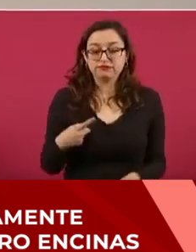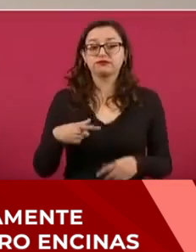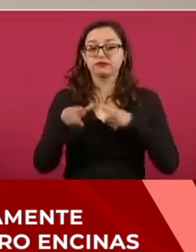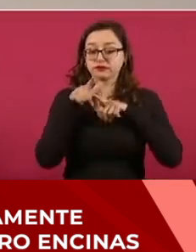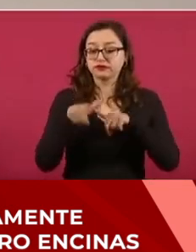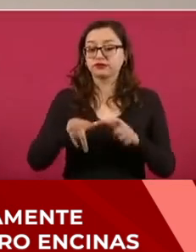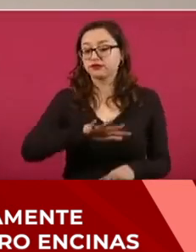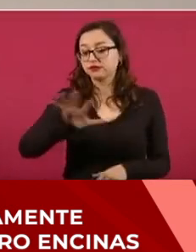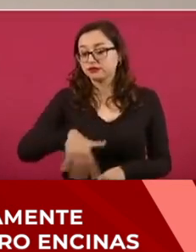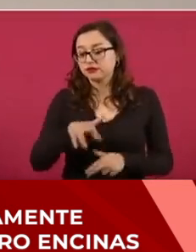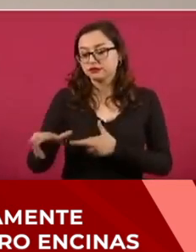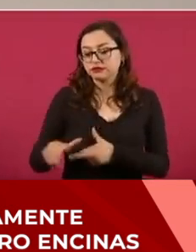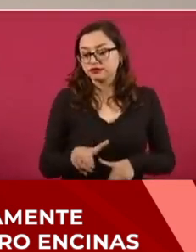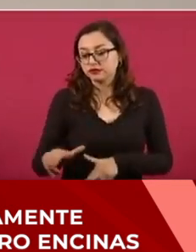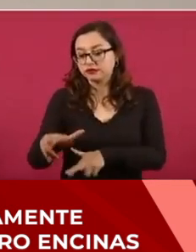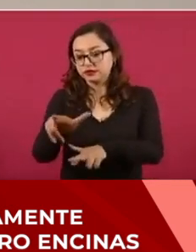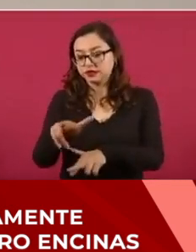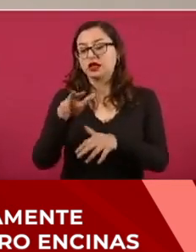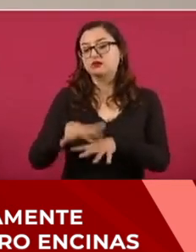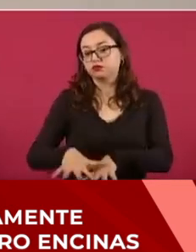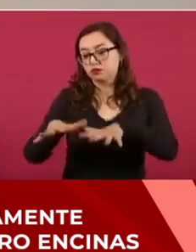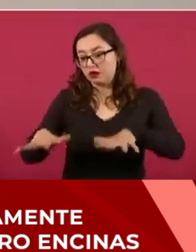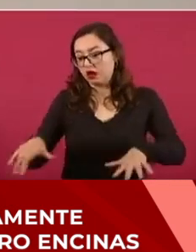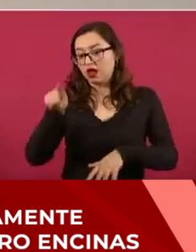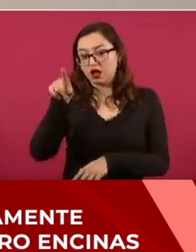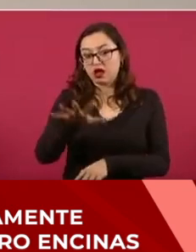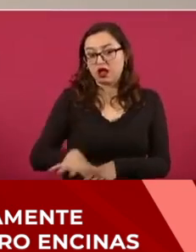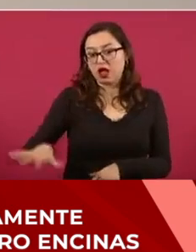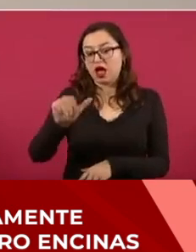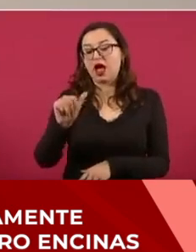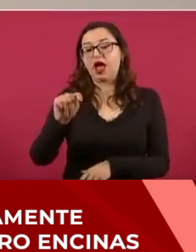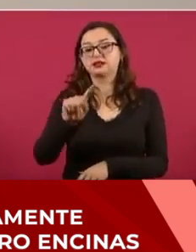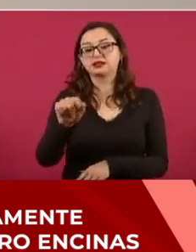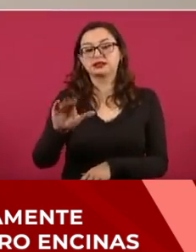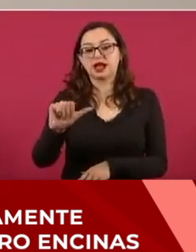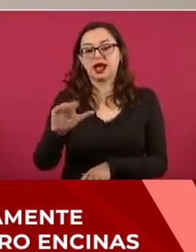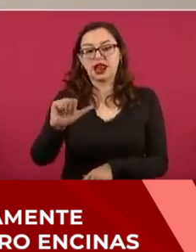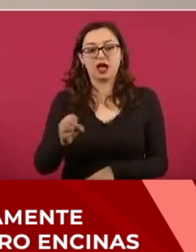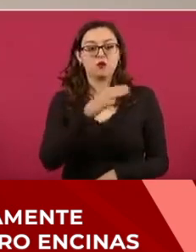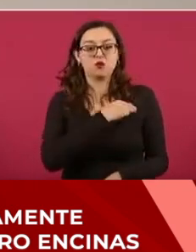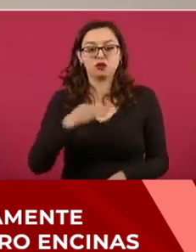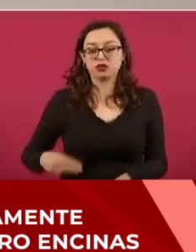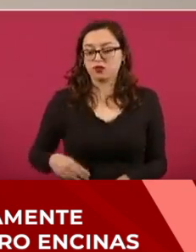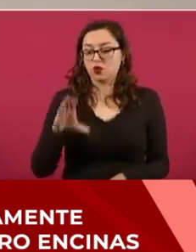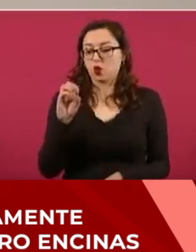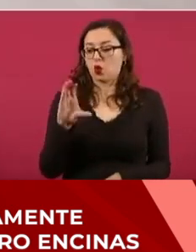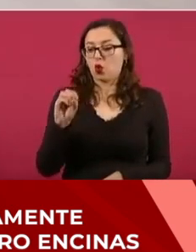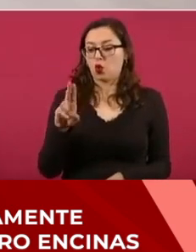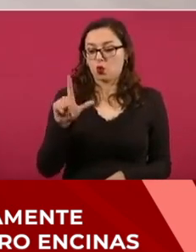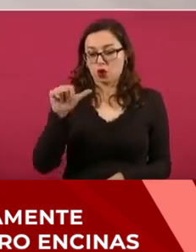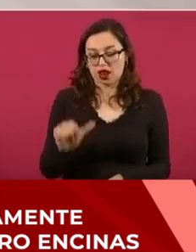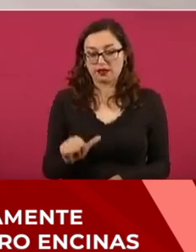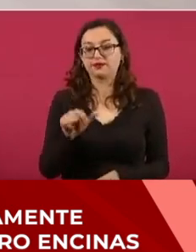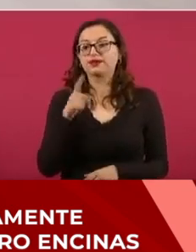del río Balsas y en la laguna del Nuevo Balsas, en Atzcala, municipio de Cocula,